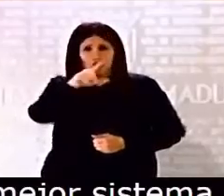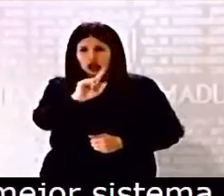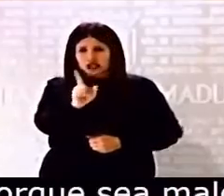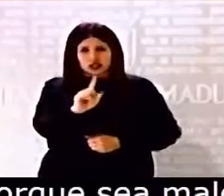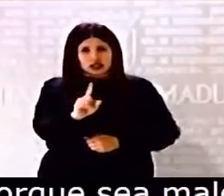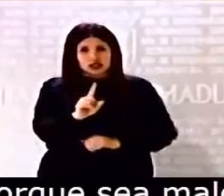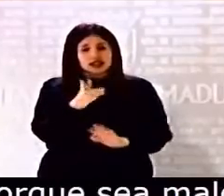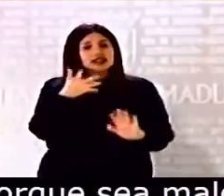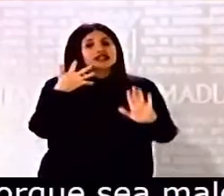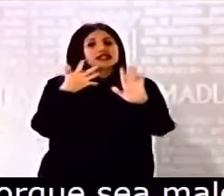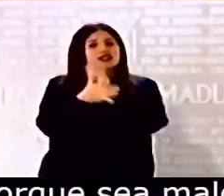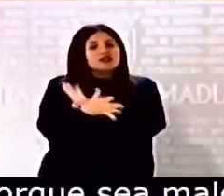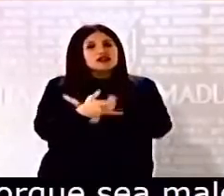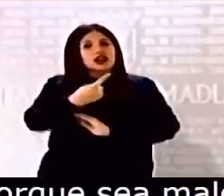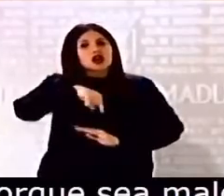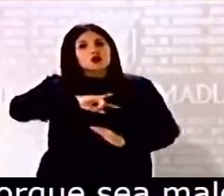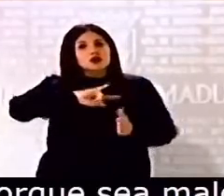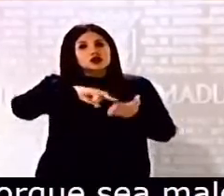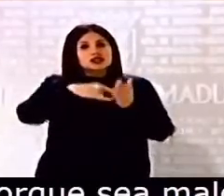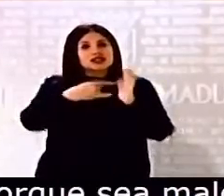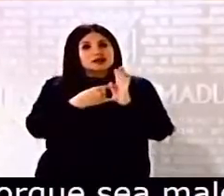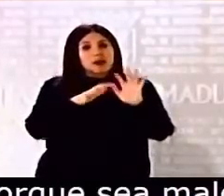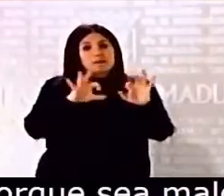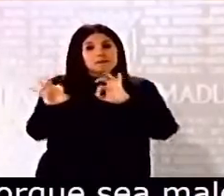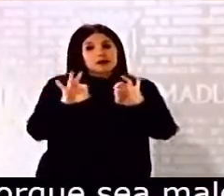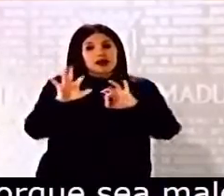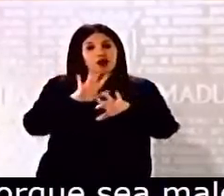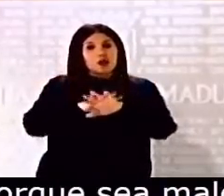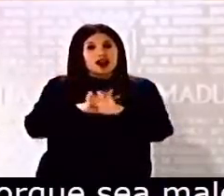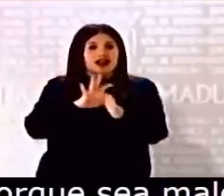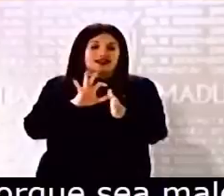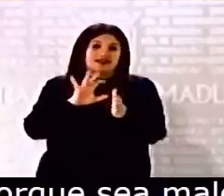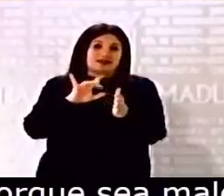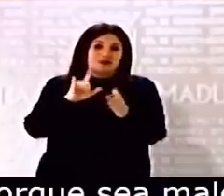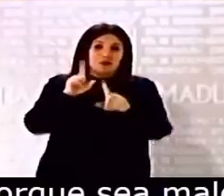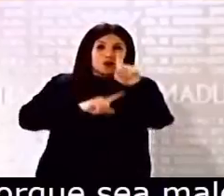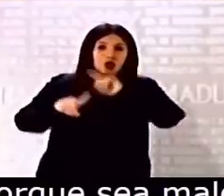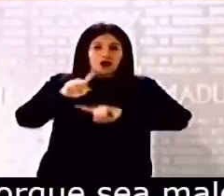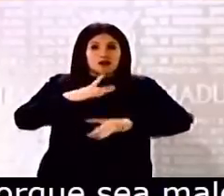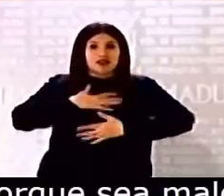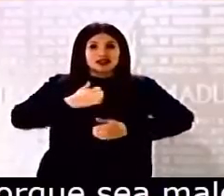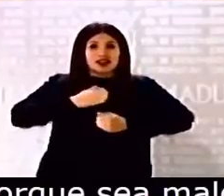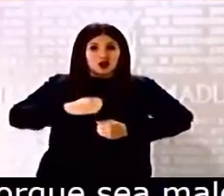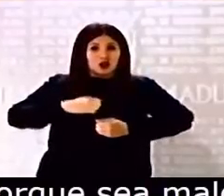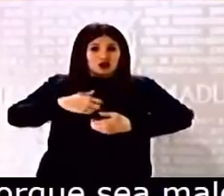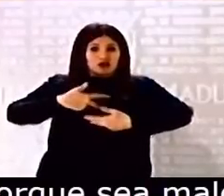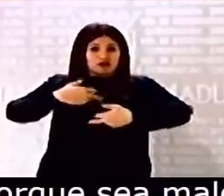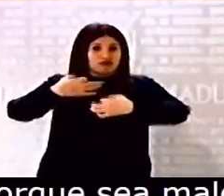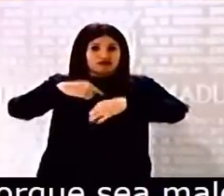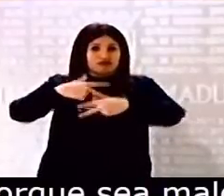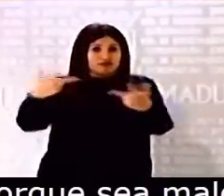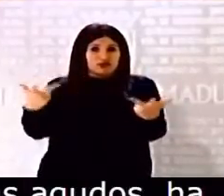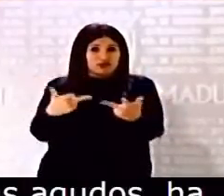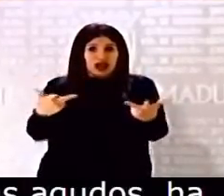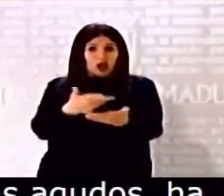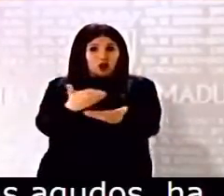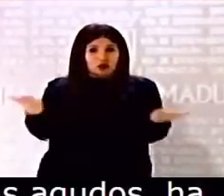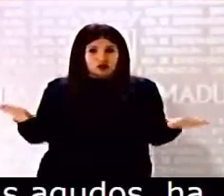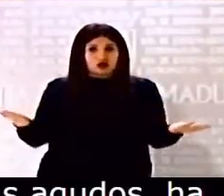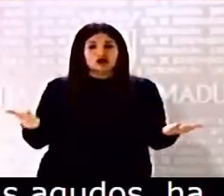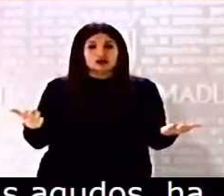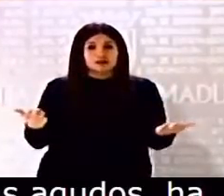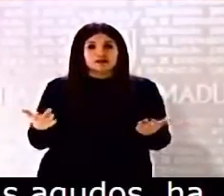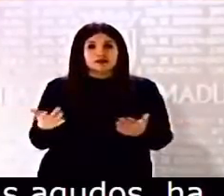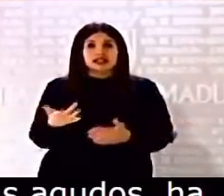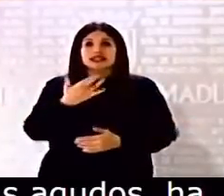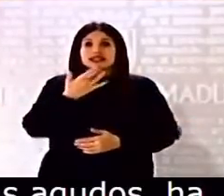simplemente porque este está muy preparado para atender a los problemas de salud agudos. Ha respondido ejemplarmente